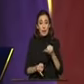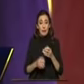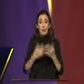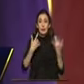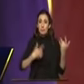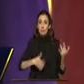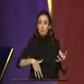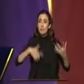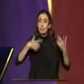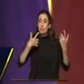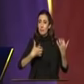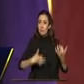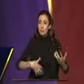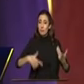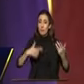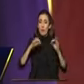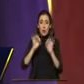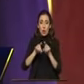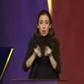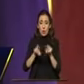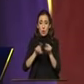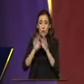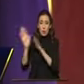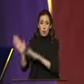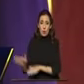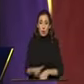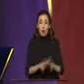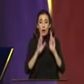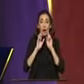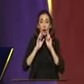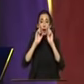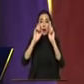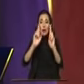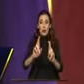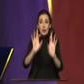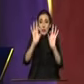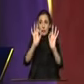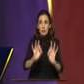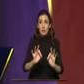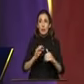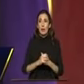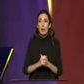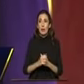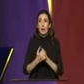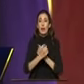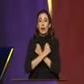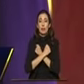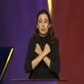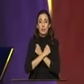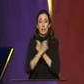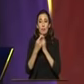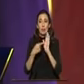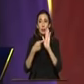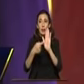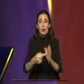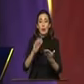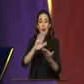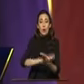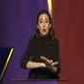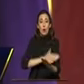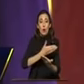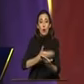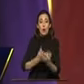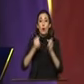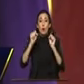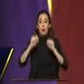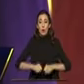tanto va el agua al cántaro que termina por romperlo. Y así fue. Esa fue una de las canciones